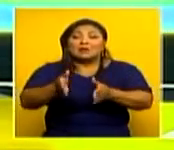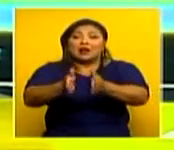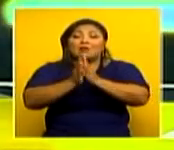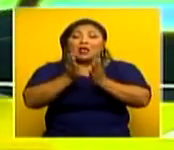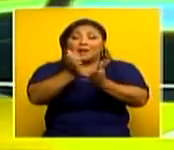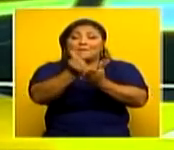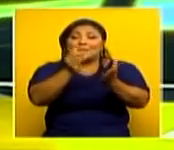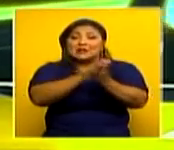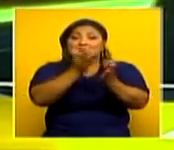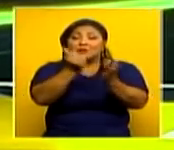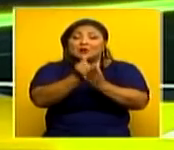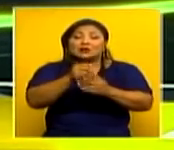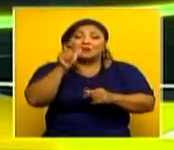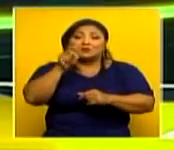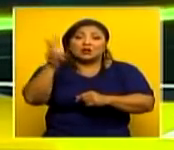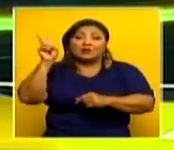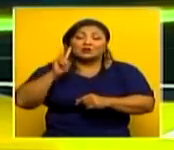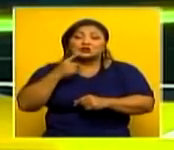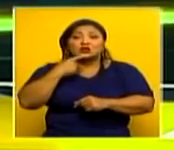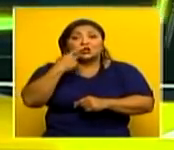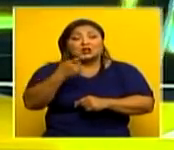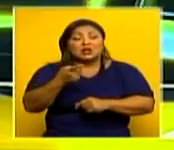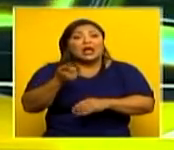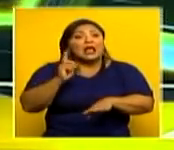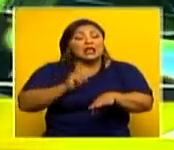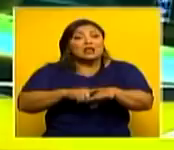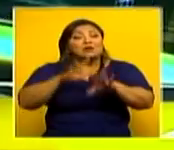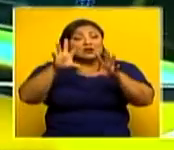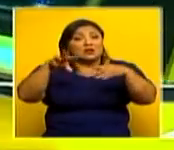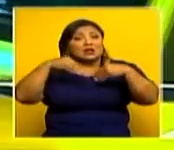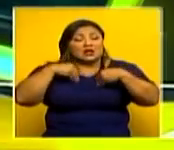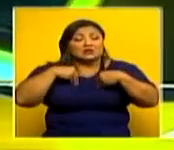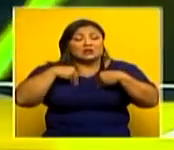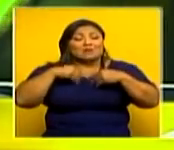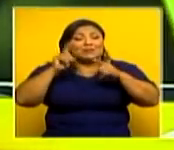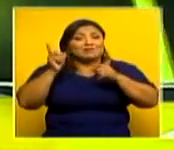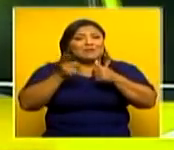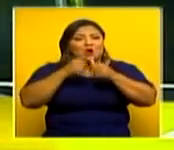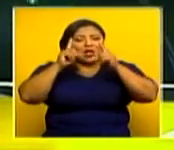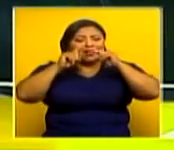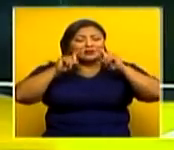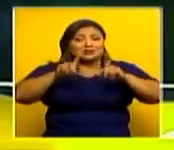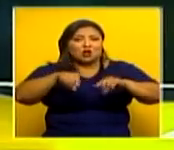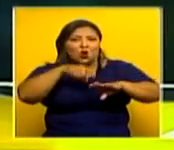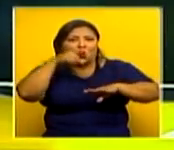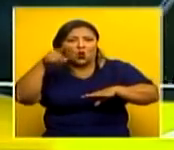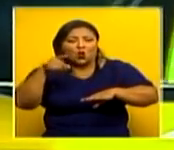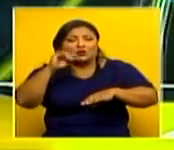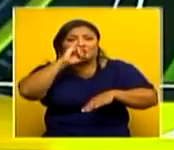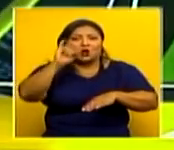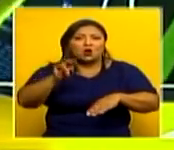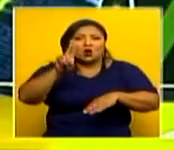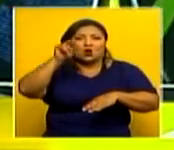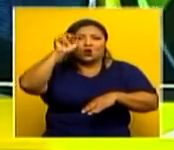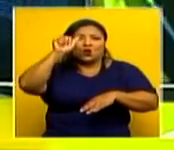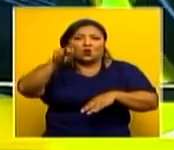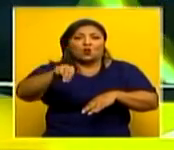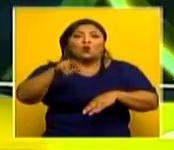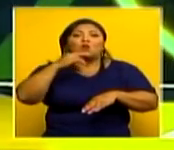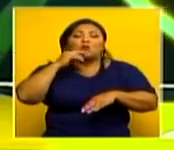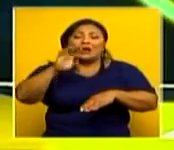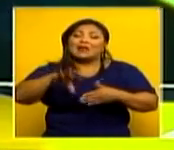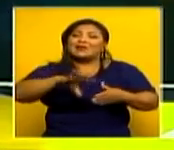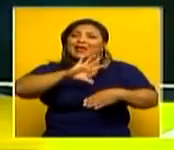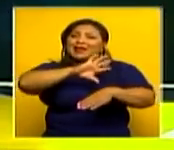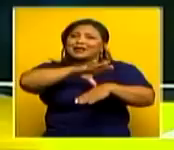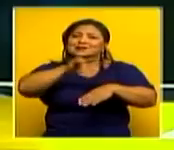a ciudadanos venezolanos, dijo que al tiempo de aceptarla, analizarán otras alternativas. Juan Correa Rodríguez está en la Cancillería